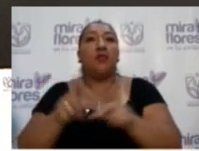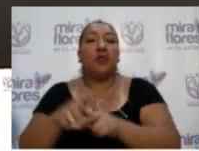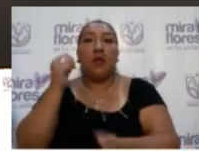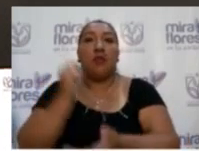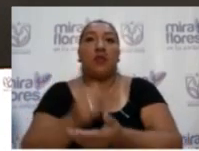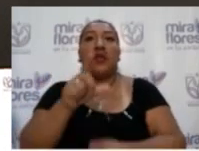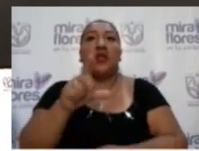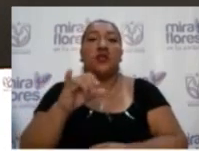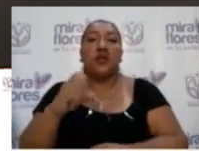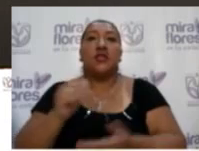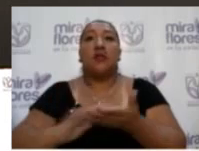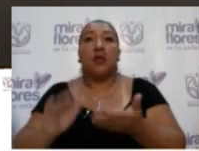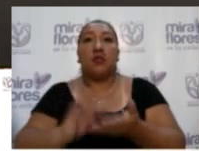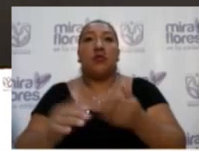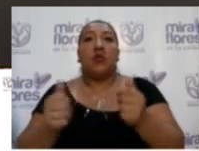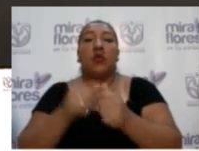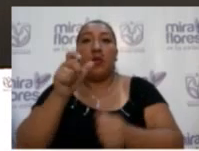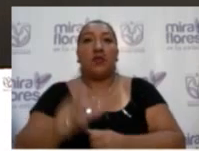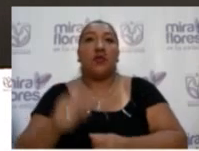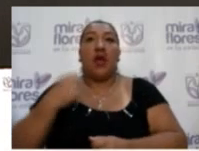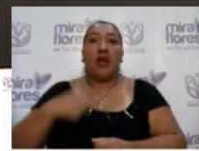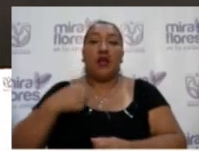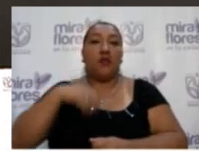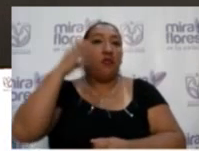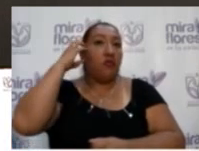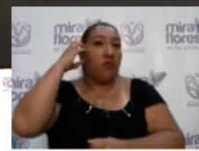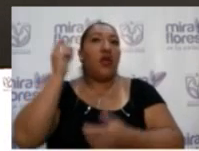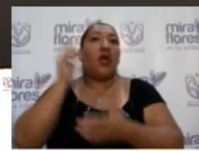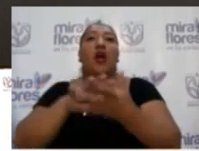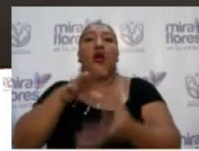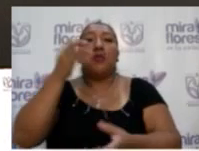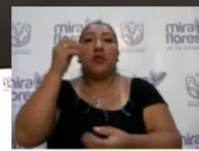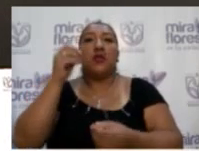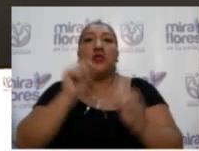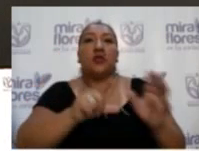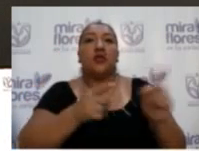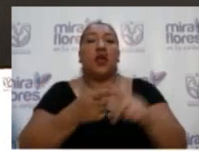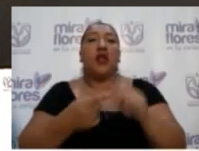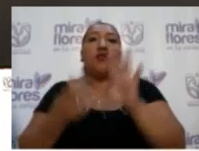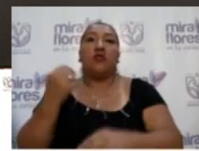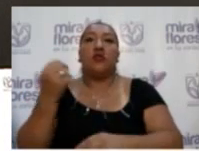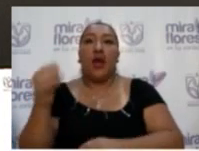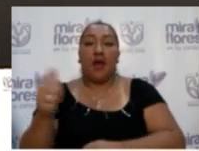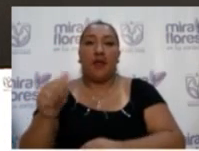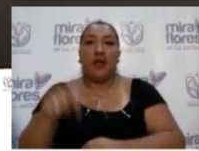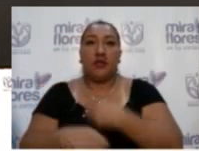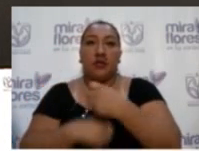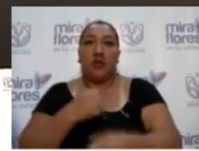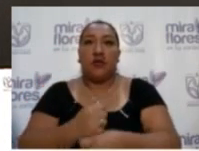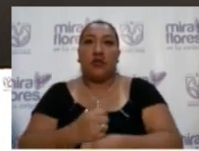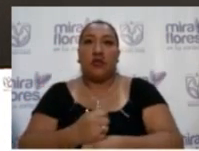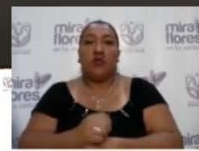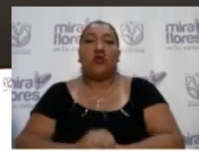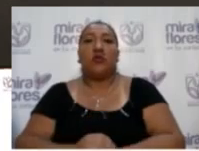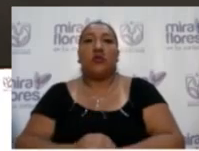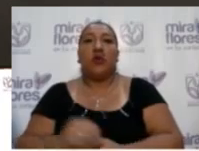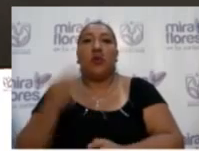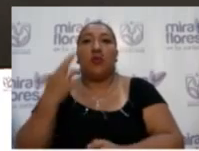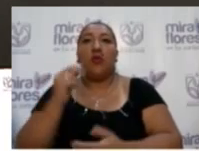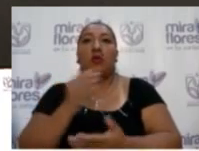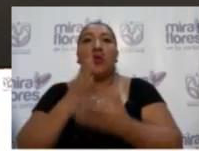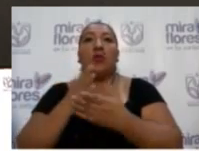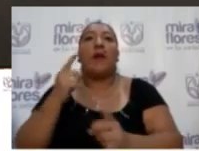la licencia solicitada por el alcalde de Miraflores, comprendida entre el 7 al 12 de abril del presente año inclusive, por